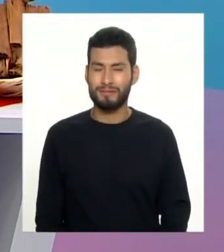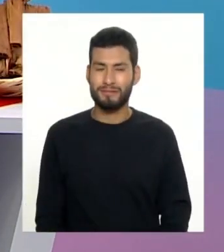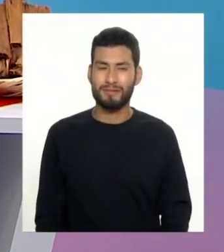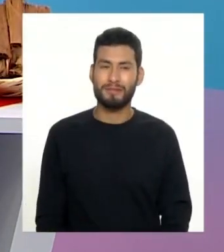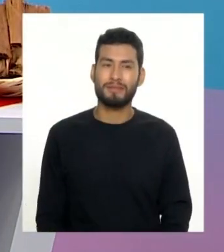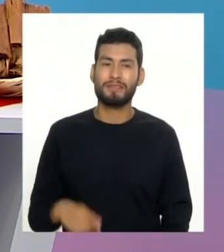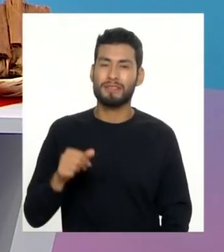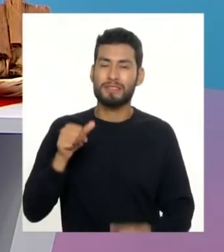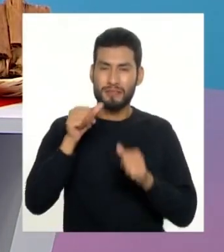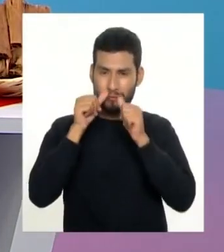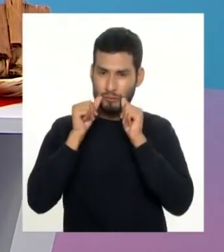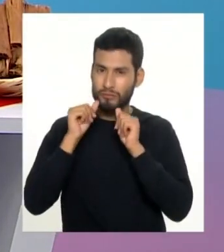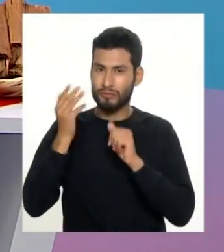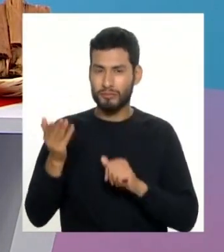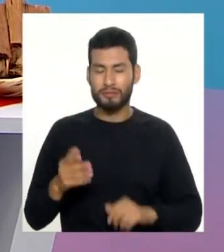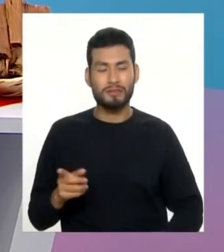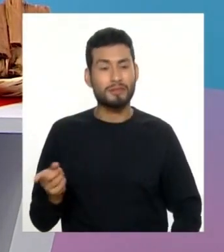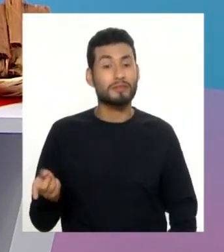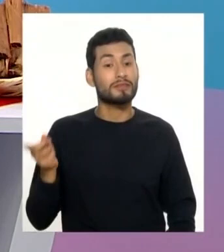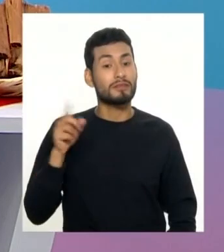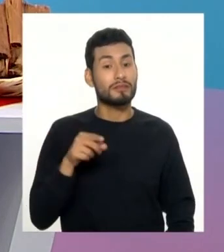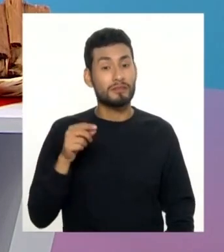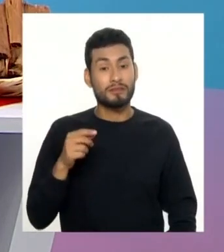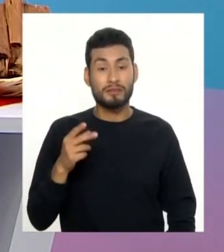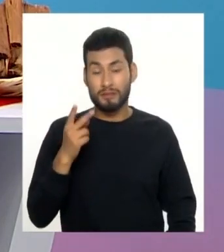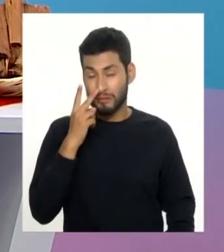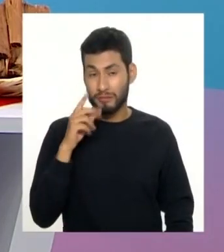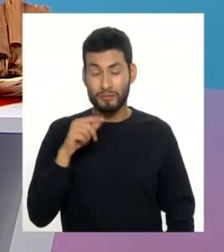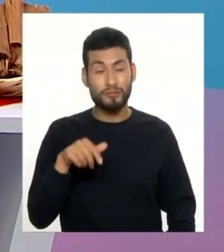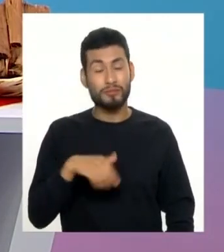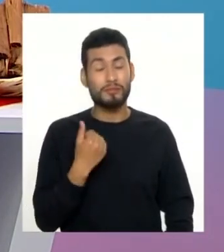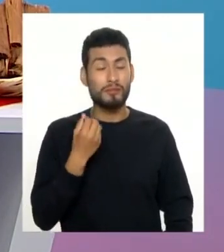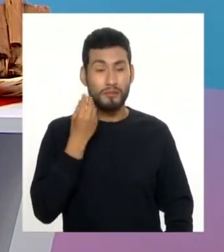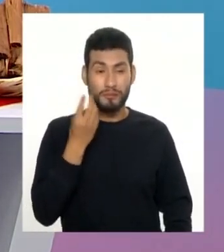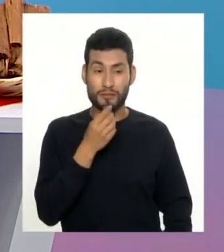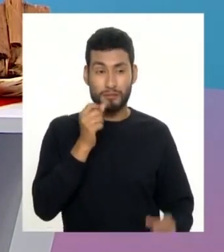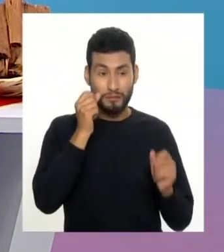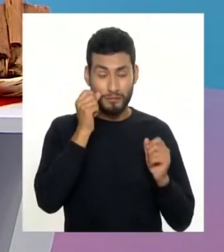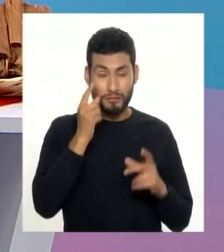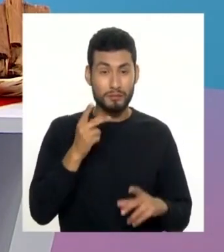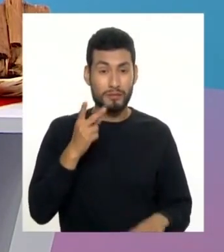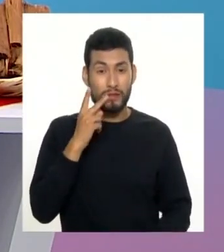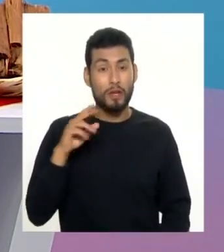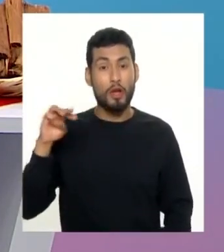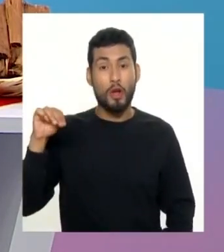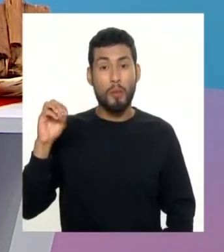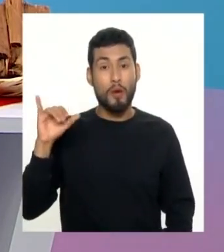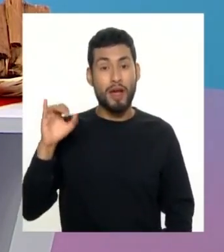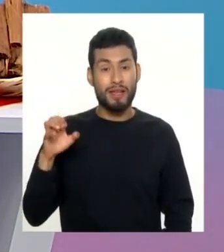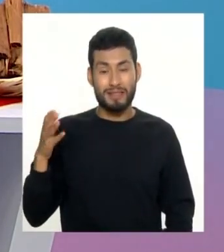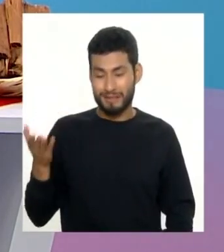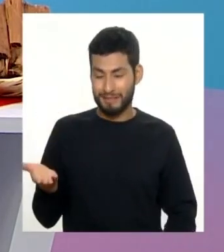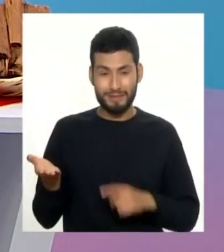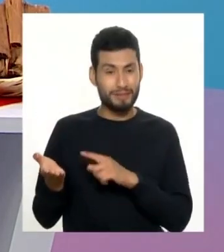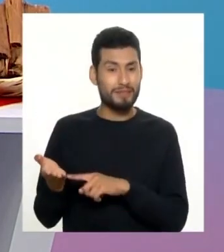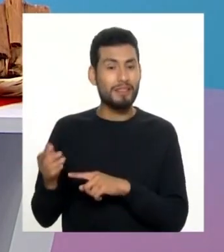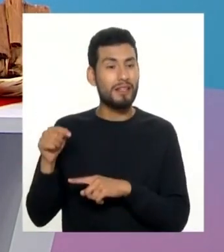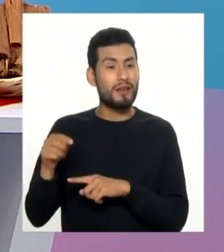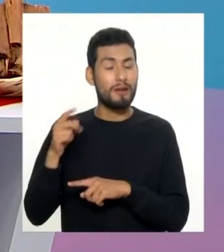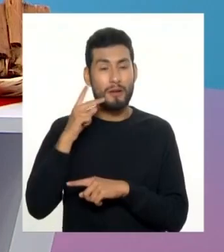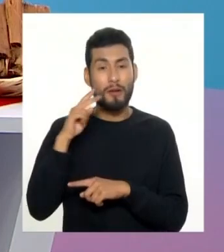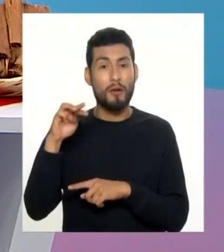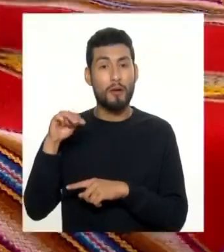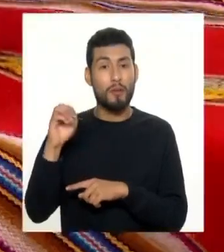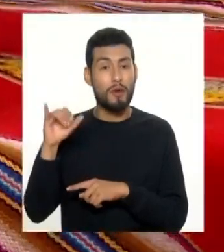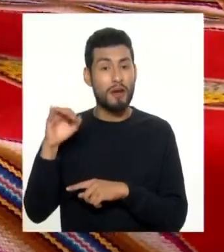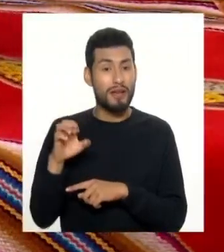planta de la Amazonía. Y por acá tenemos otras plantas interesantes como por ejemplo el molle. Es una plantita que tenemos aquí,